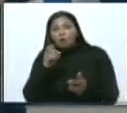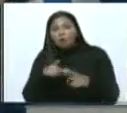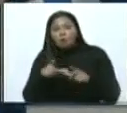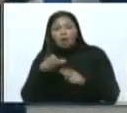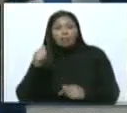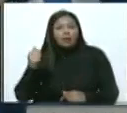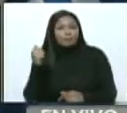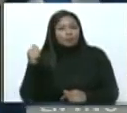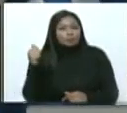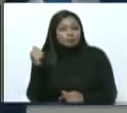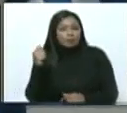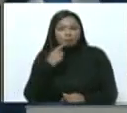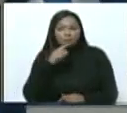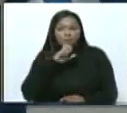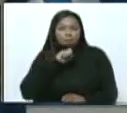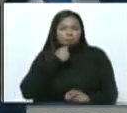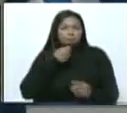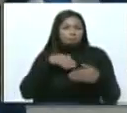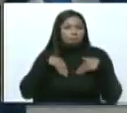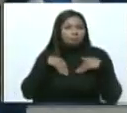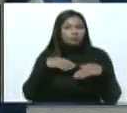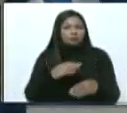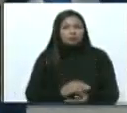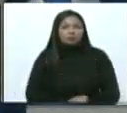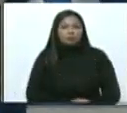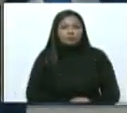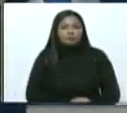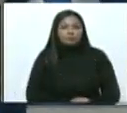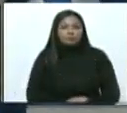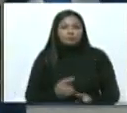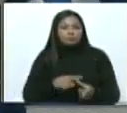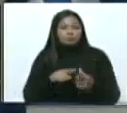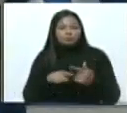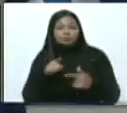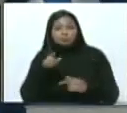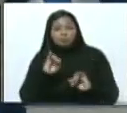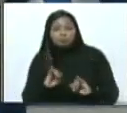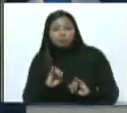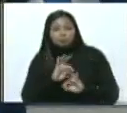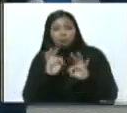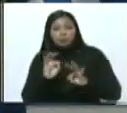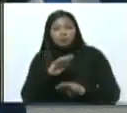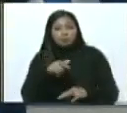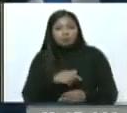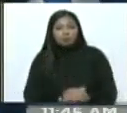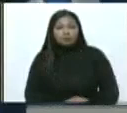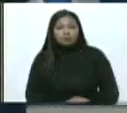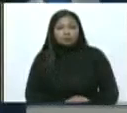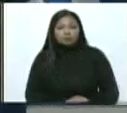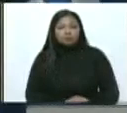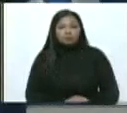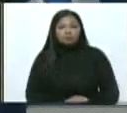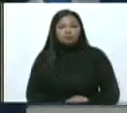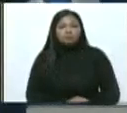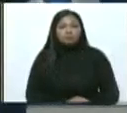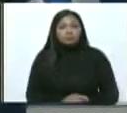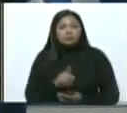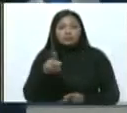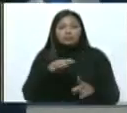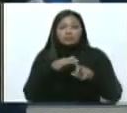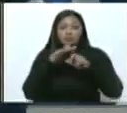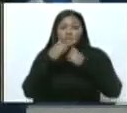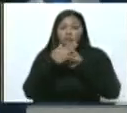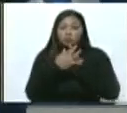policía, etcétera. Y en tal sentido, pues, visto esta circunstancia,